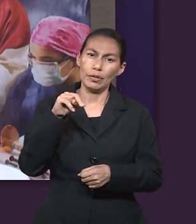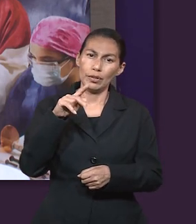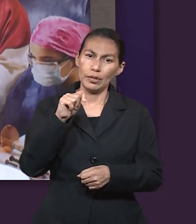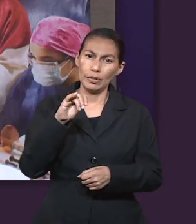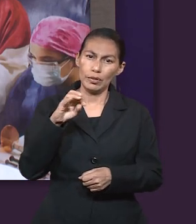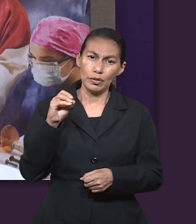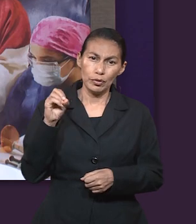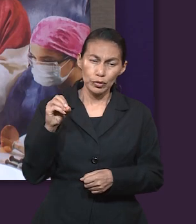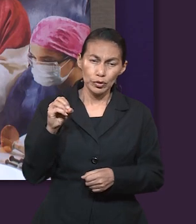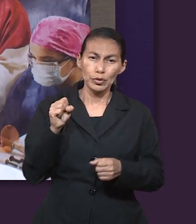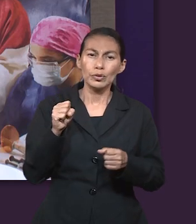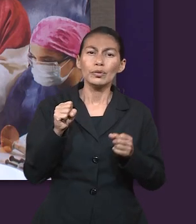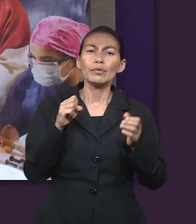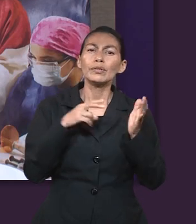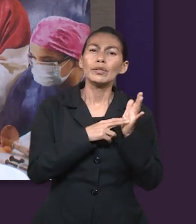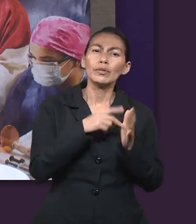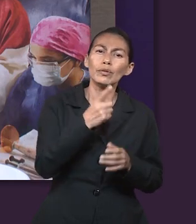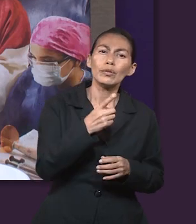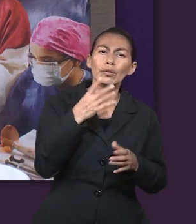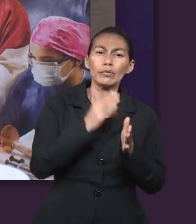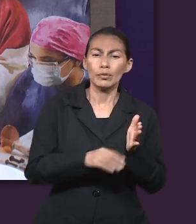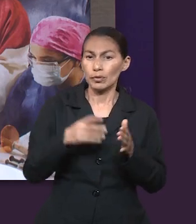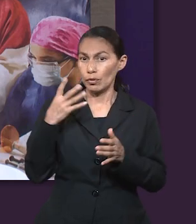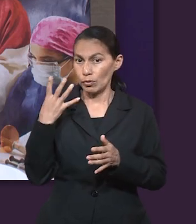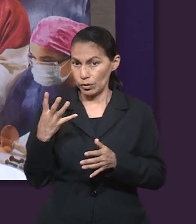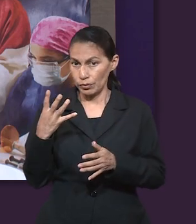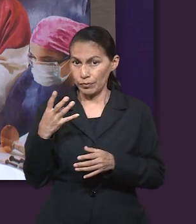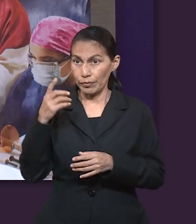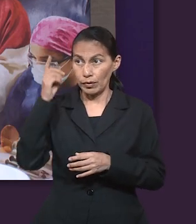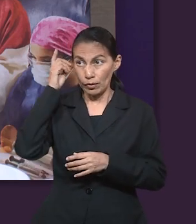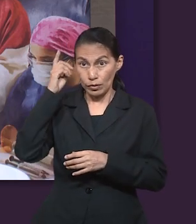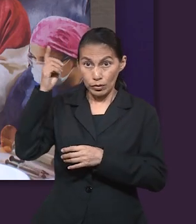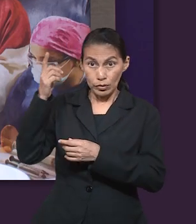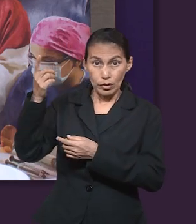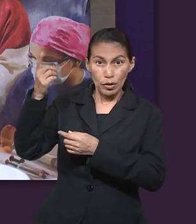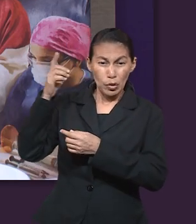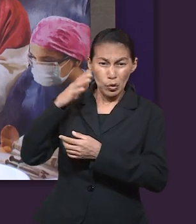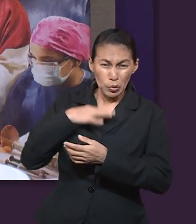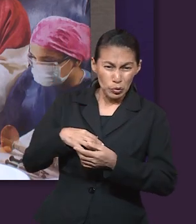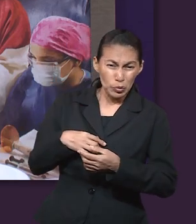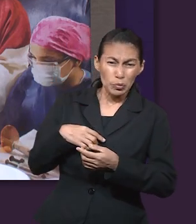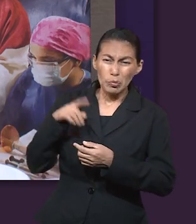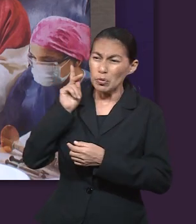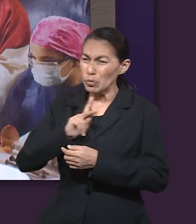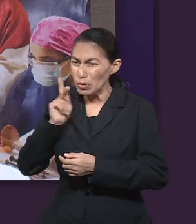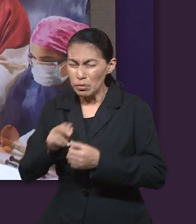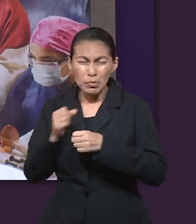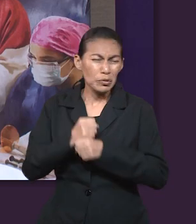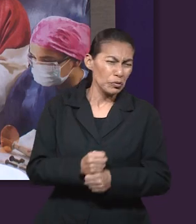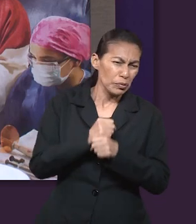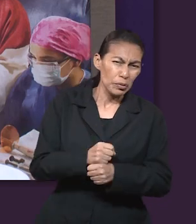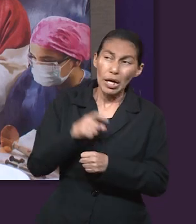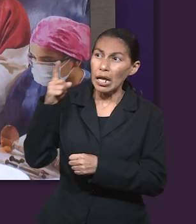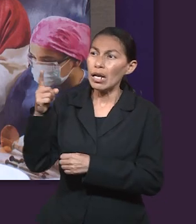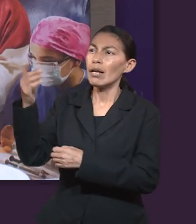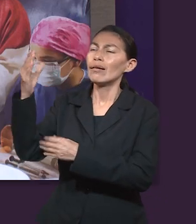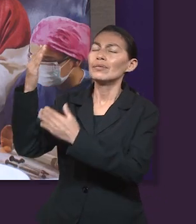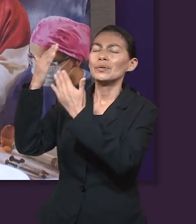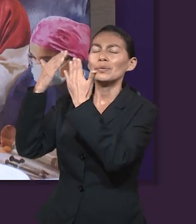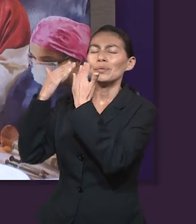4, el cual nos consuela en todas nuestras tribulaciones para que podamos también nosotros consolar